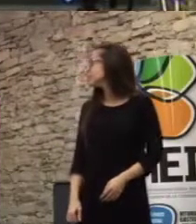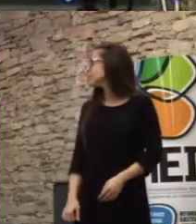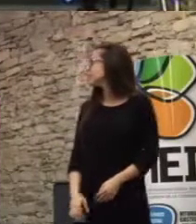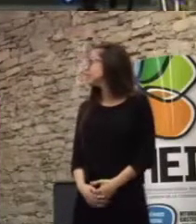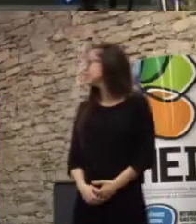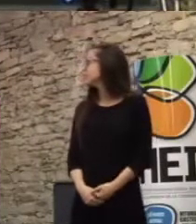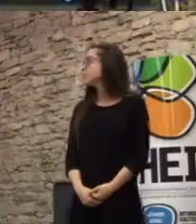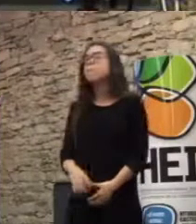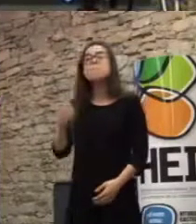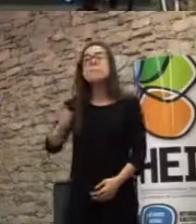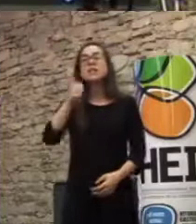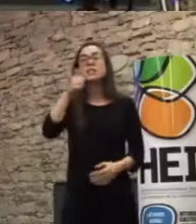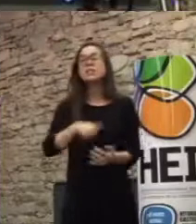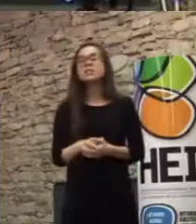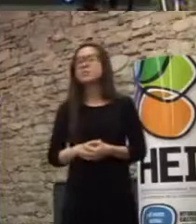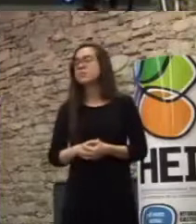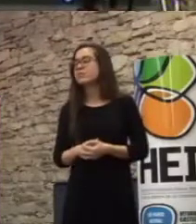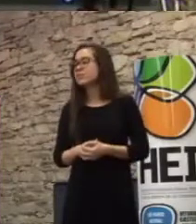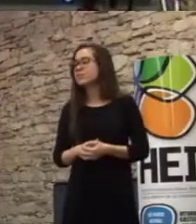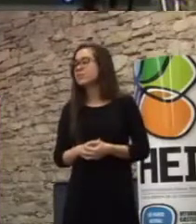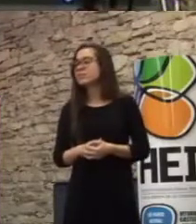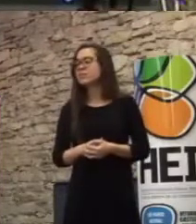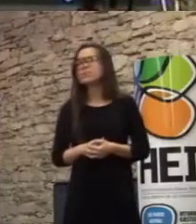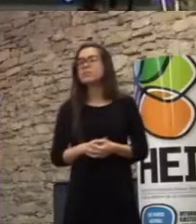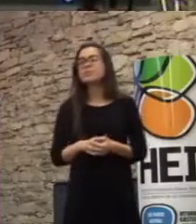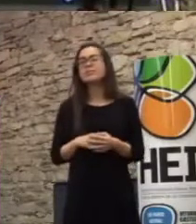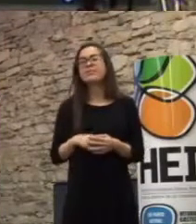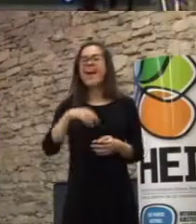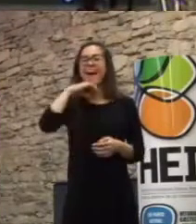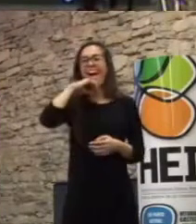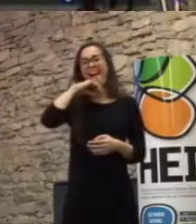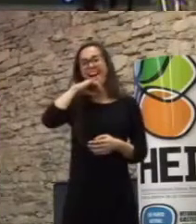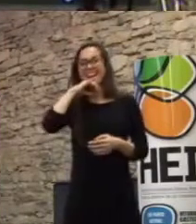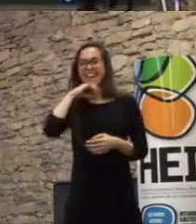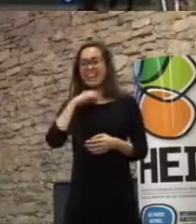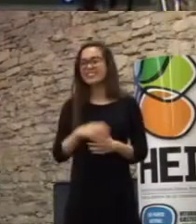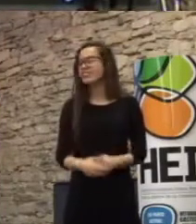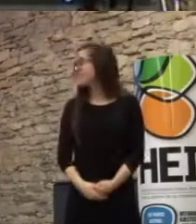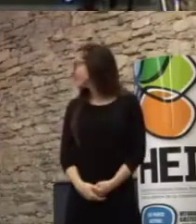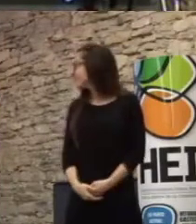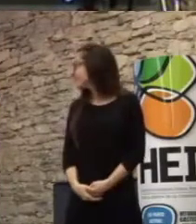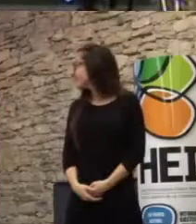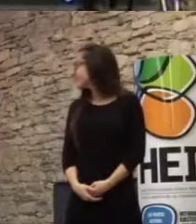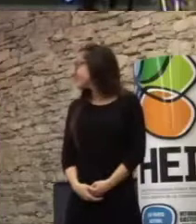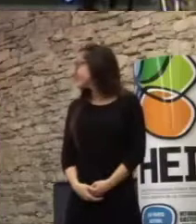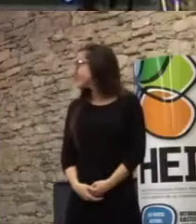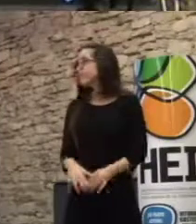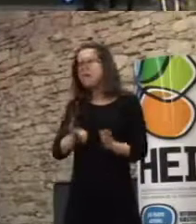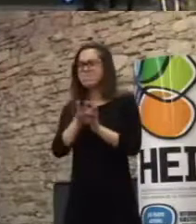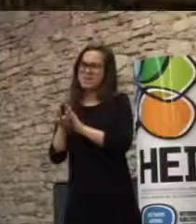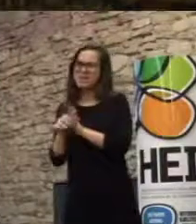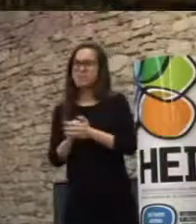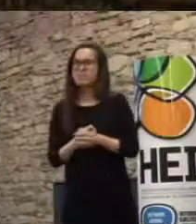tristeza más alegría la voy a poner aparte aquí vamos explicó por qué alegría